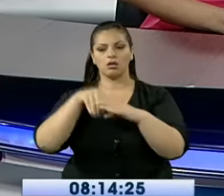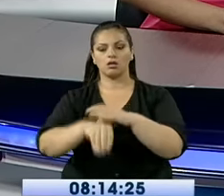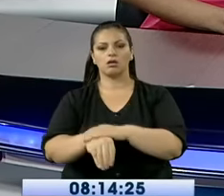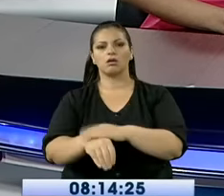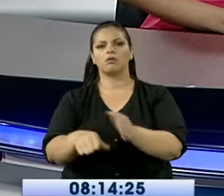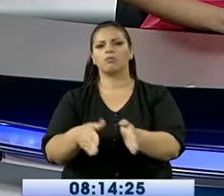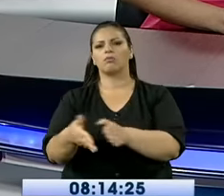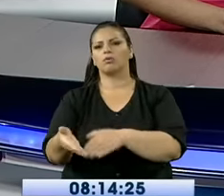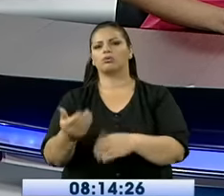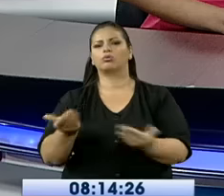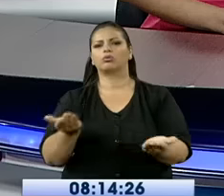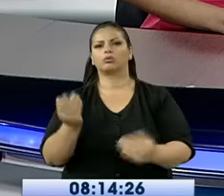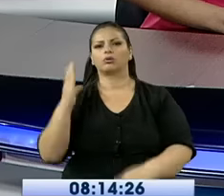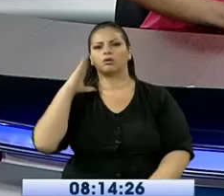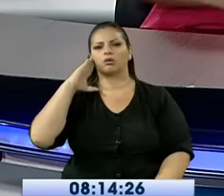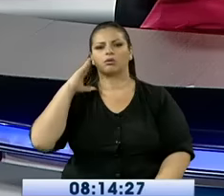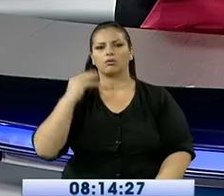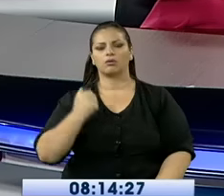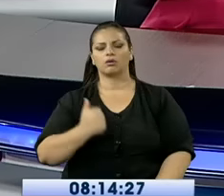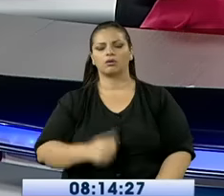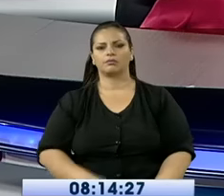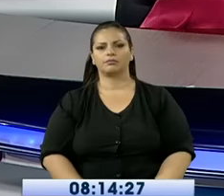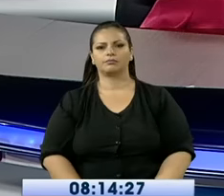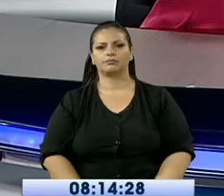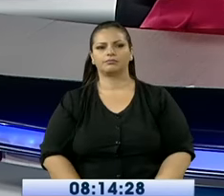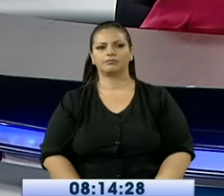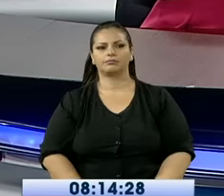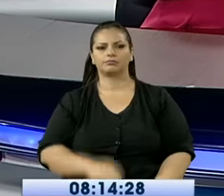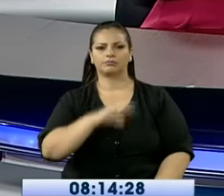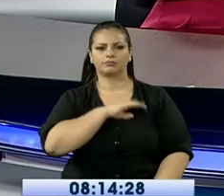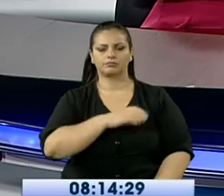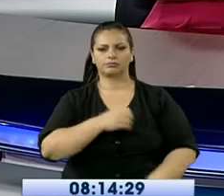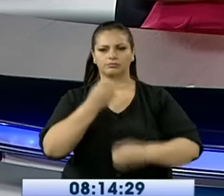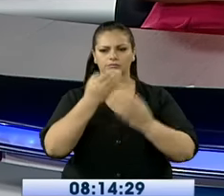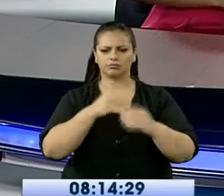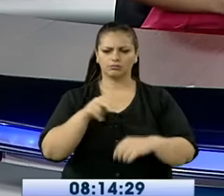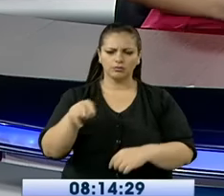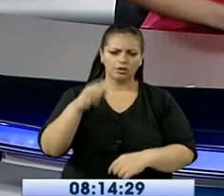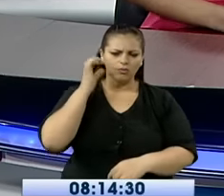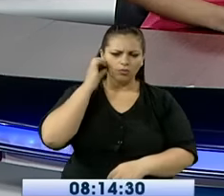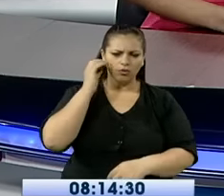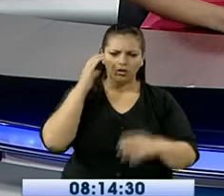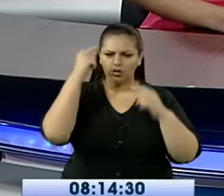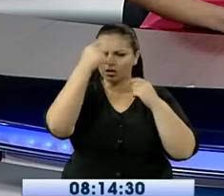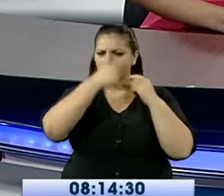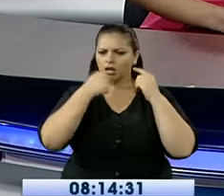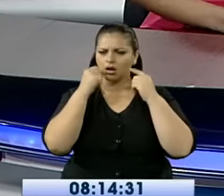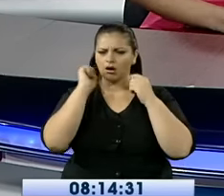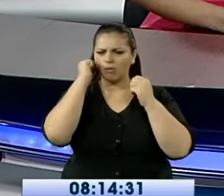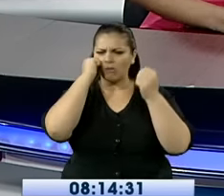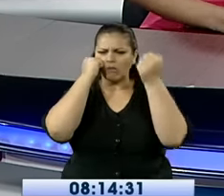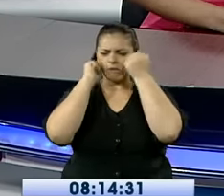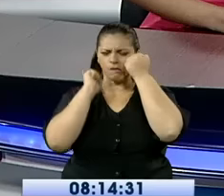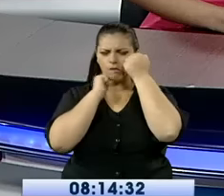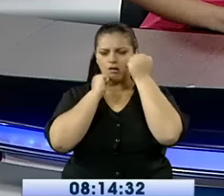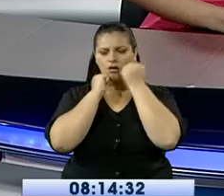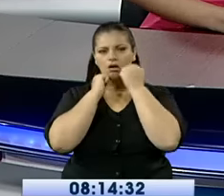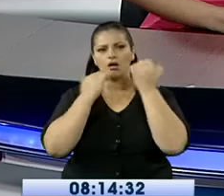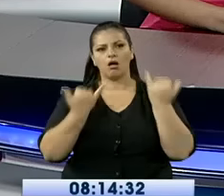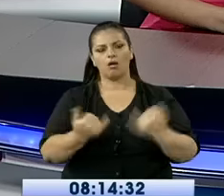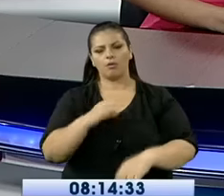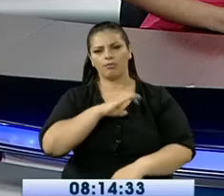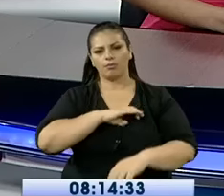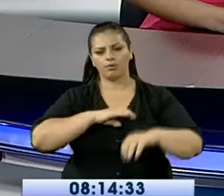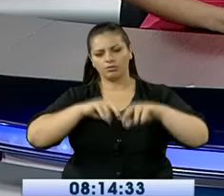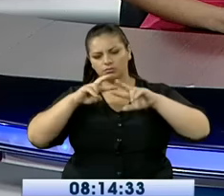Cuenca, capital de la provincia de La Suaia. Según la policía, la víctima presentaba hematomas en su rostro. De momento se investiga por parte de la policía